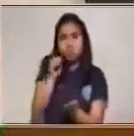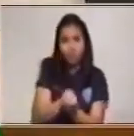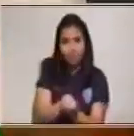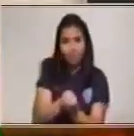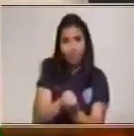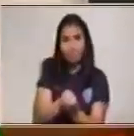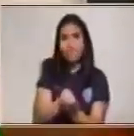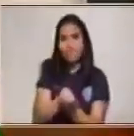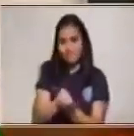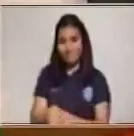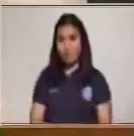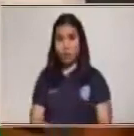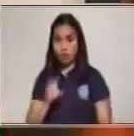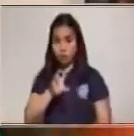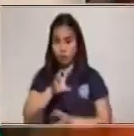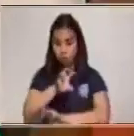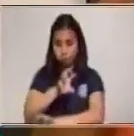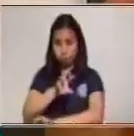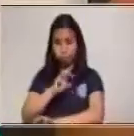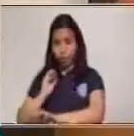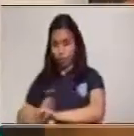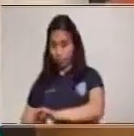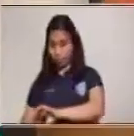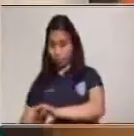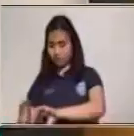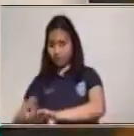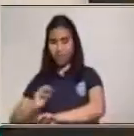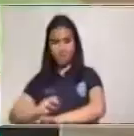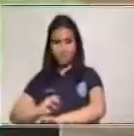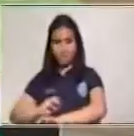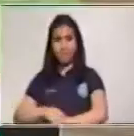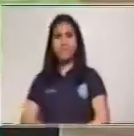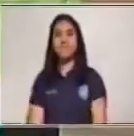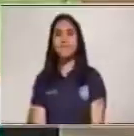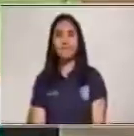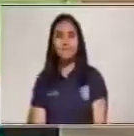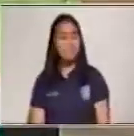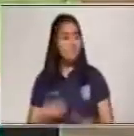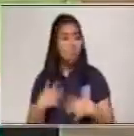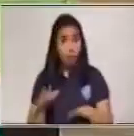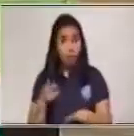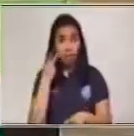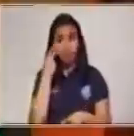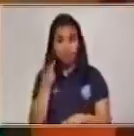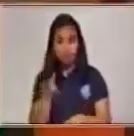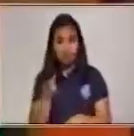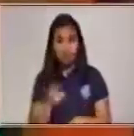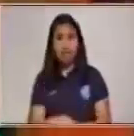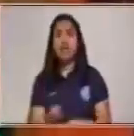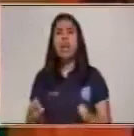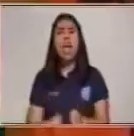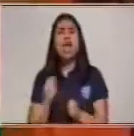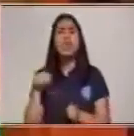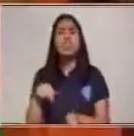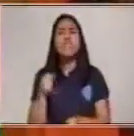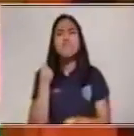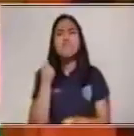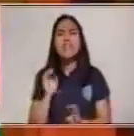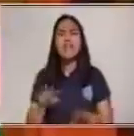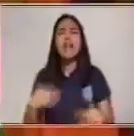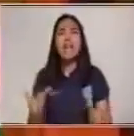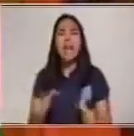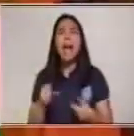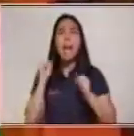con tus ideas, un mapa mental. Y lo que te haría falta acá es, pues, solo hacer la unión de cada uno